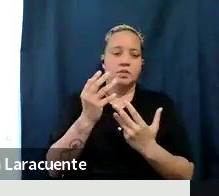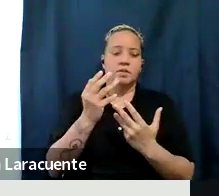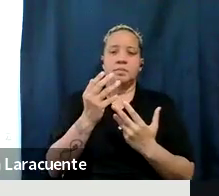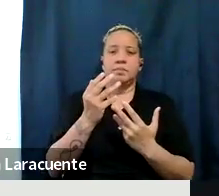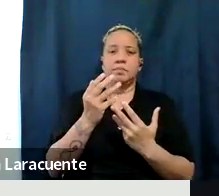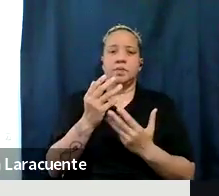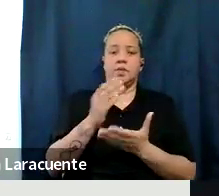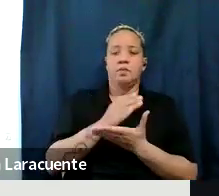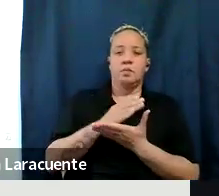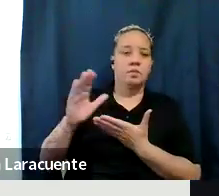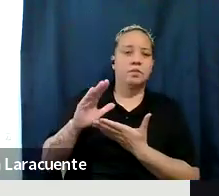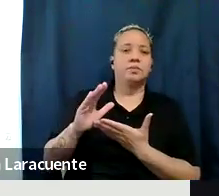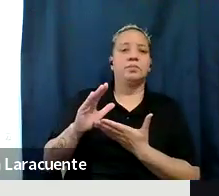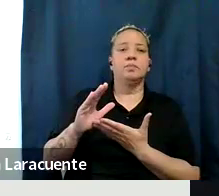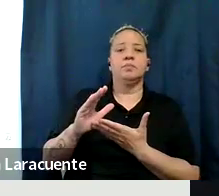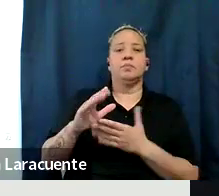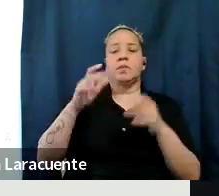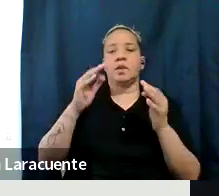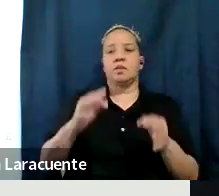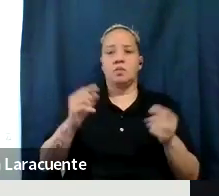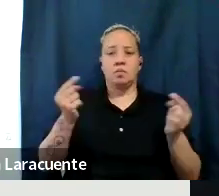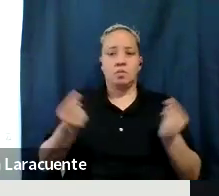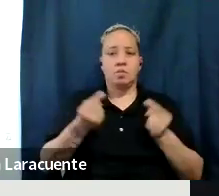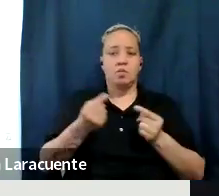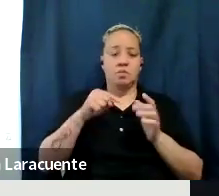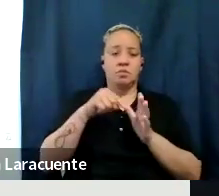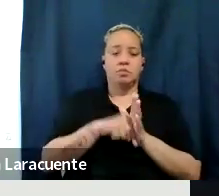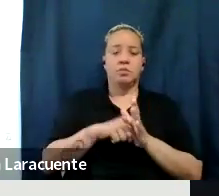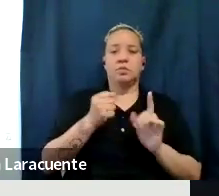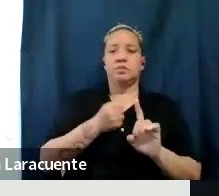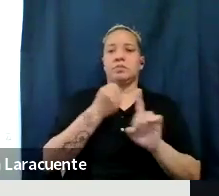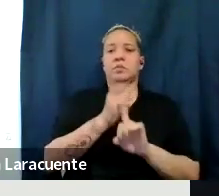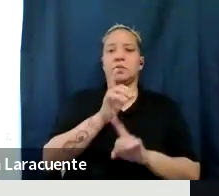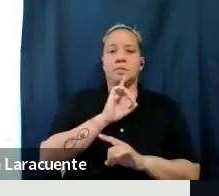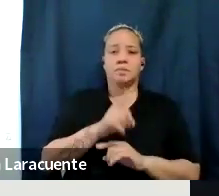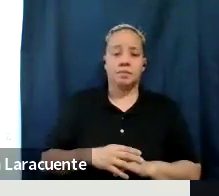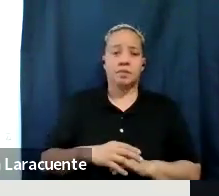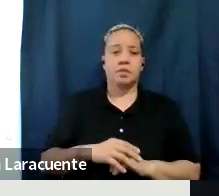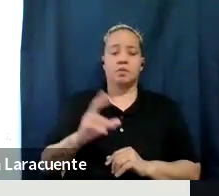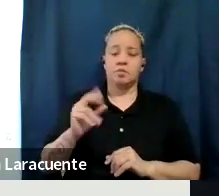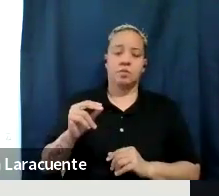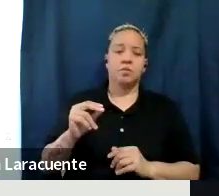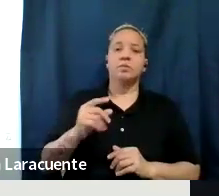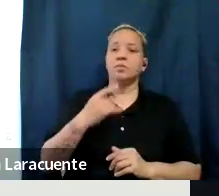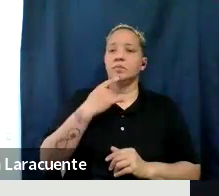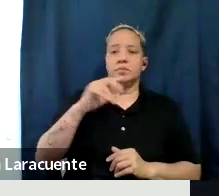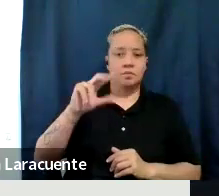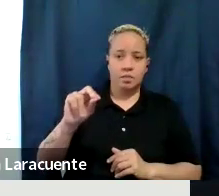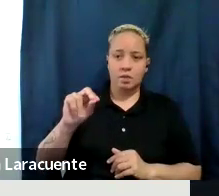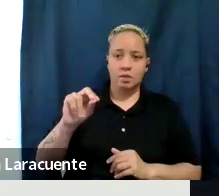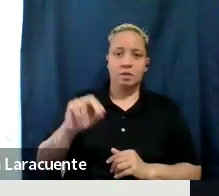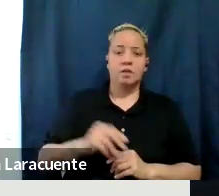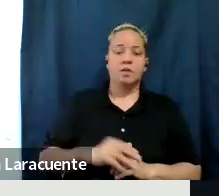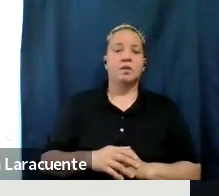la segura pena profunda con que me golpearía la verdad. No, diré